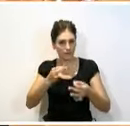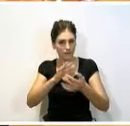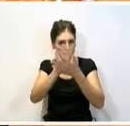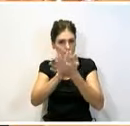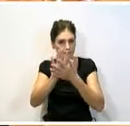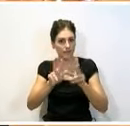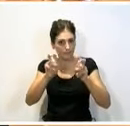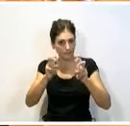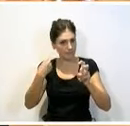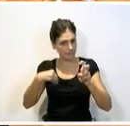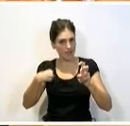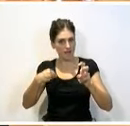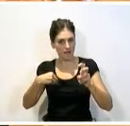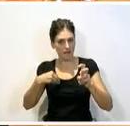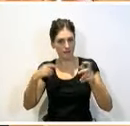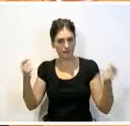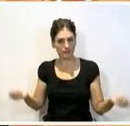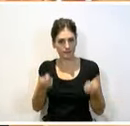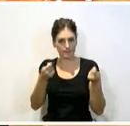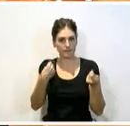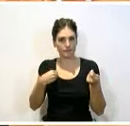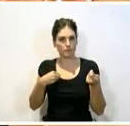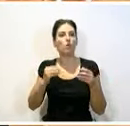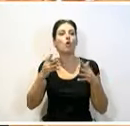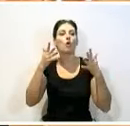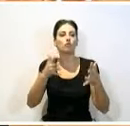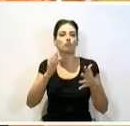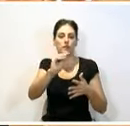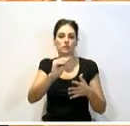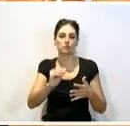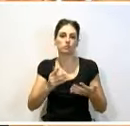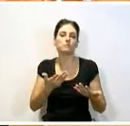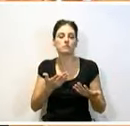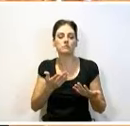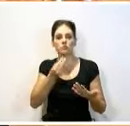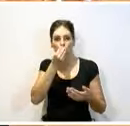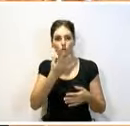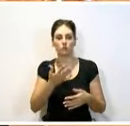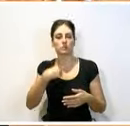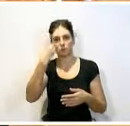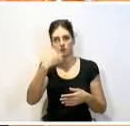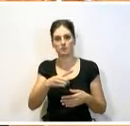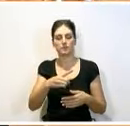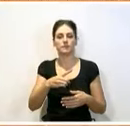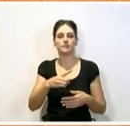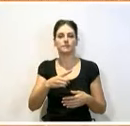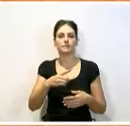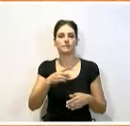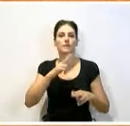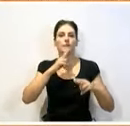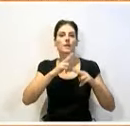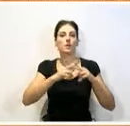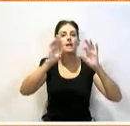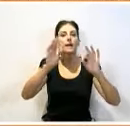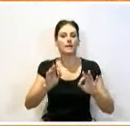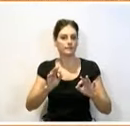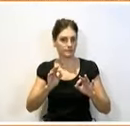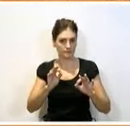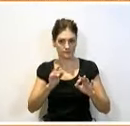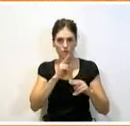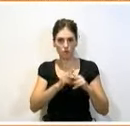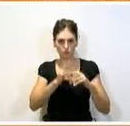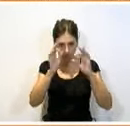este asunto en la comparecencia de su consejería, bueno, ya sé que el nombre es el que es el